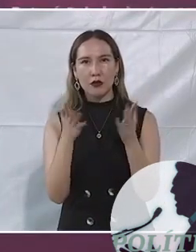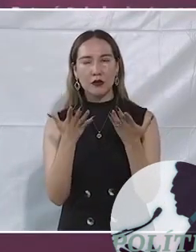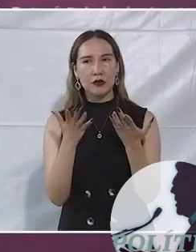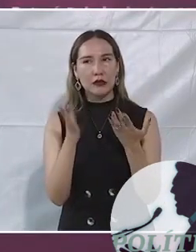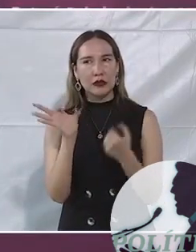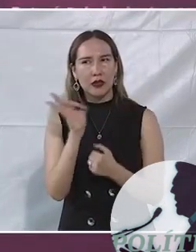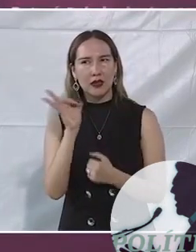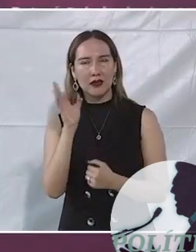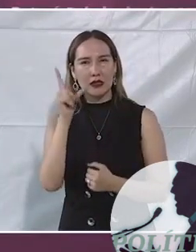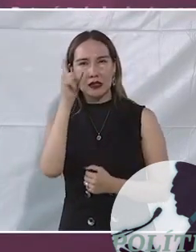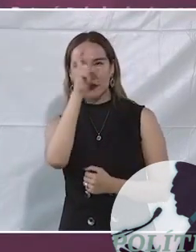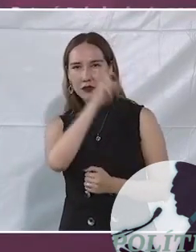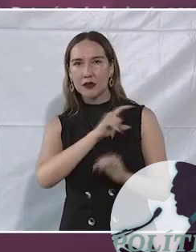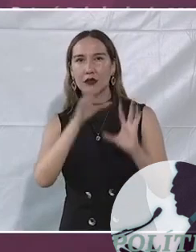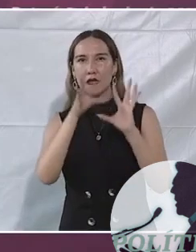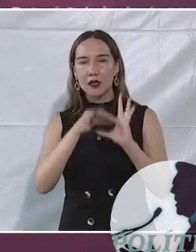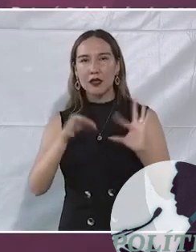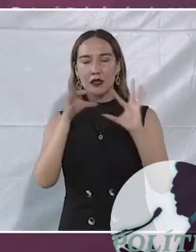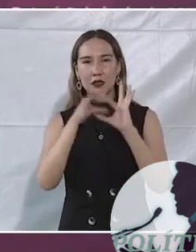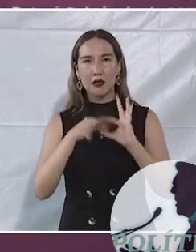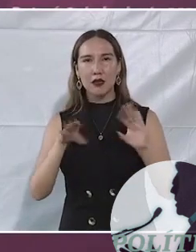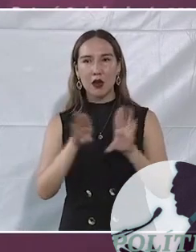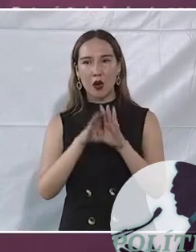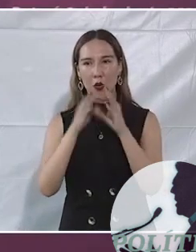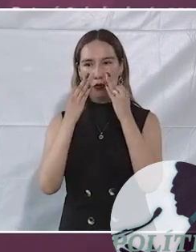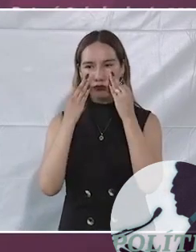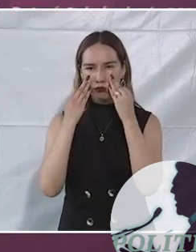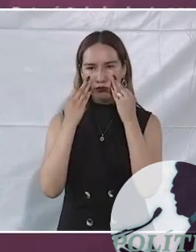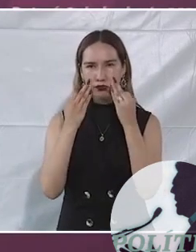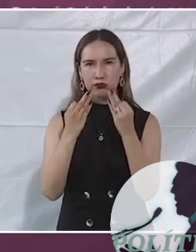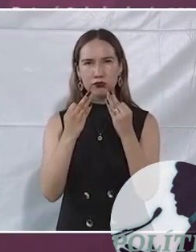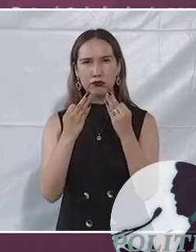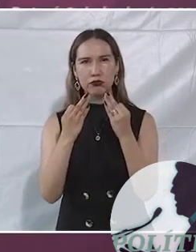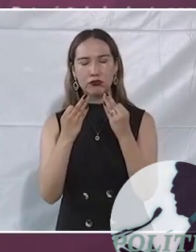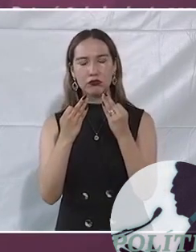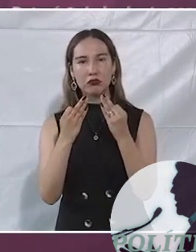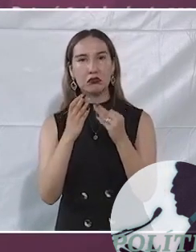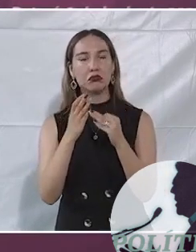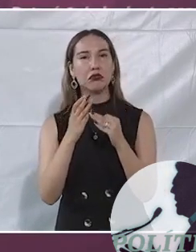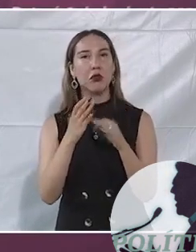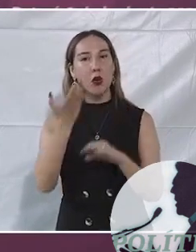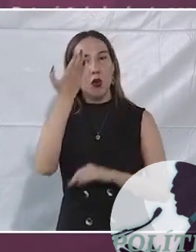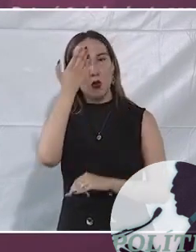no simple. Es lo que permite desarrollar